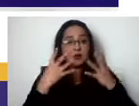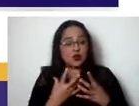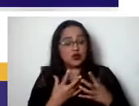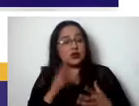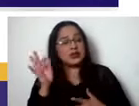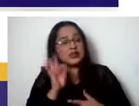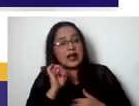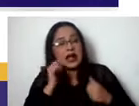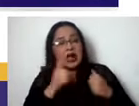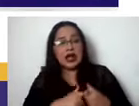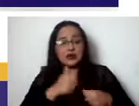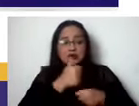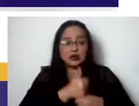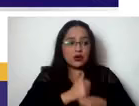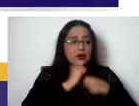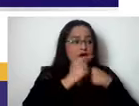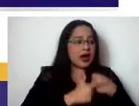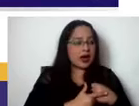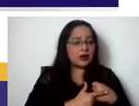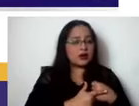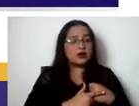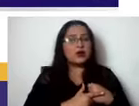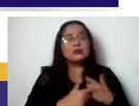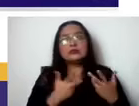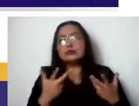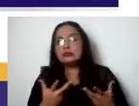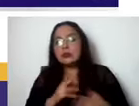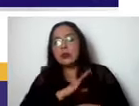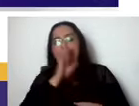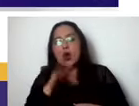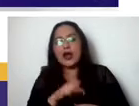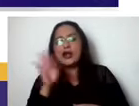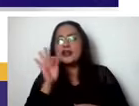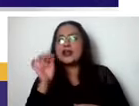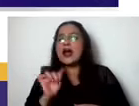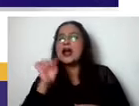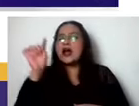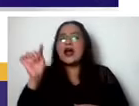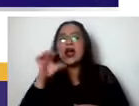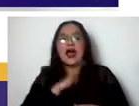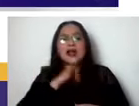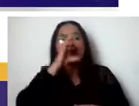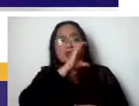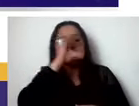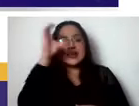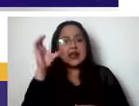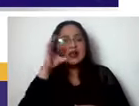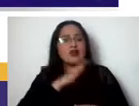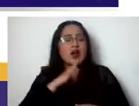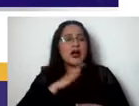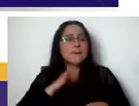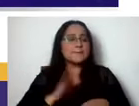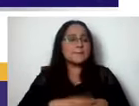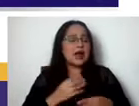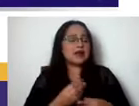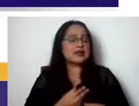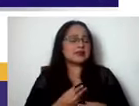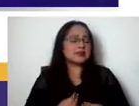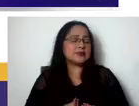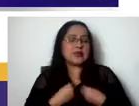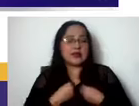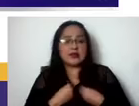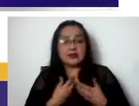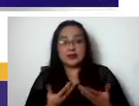encontrar una vida, bueno, una vida después de la vida, ¿no? O sea, como que esa promesa de trascendencia. Y al final